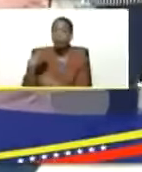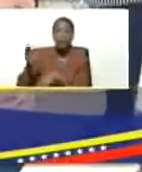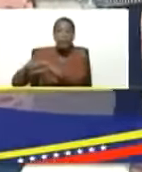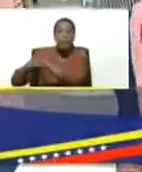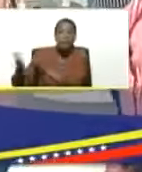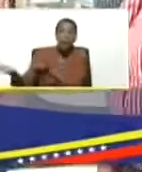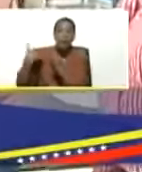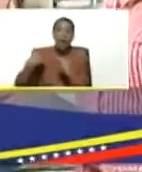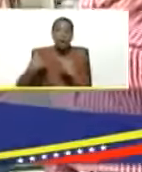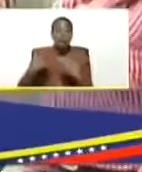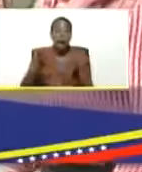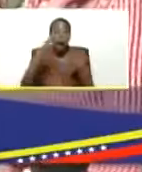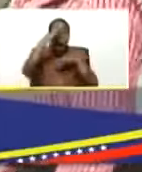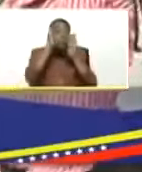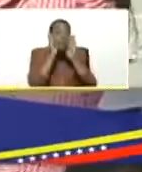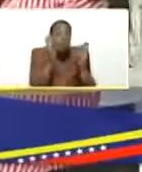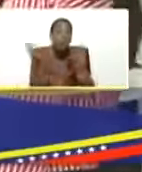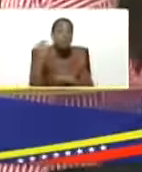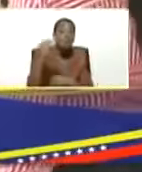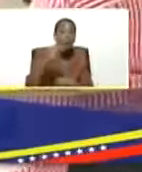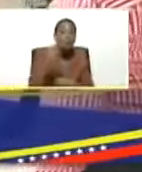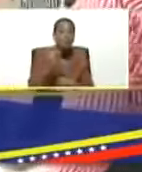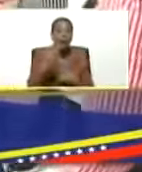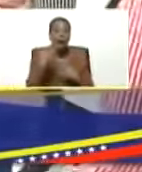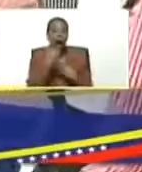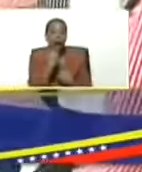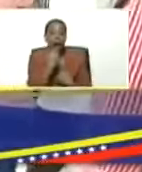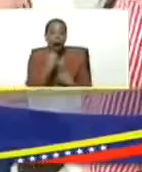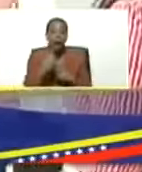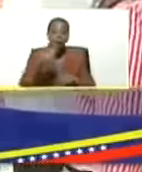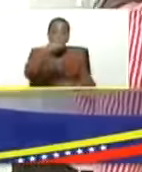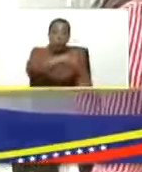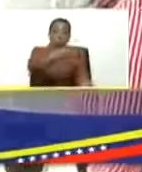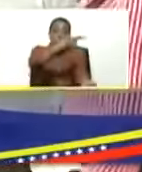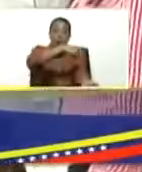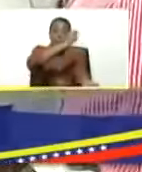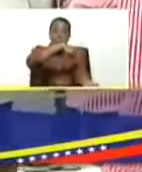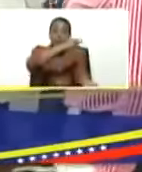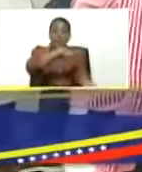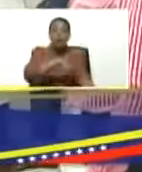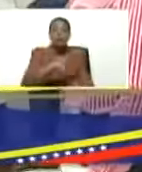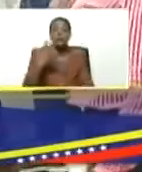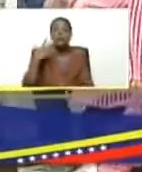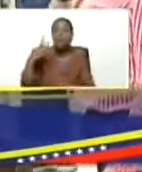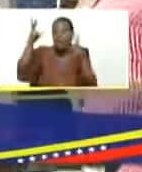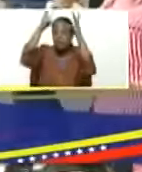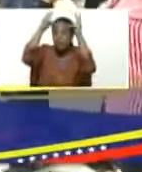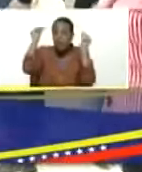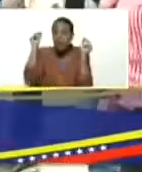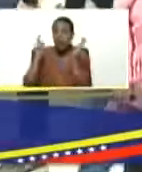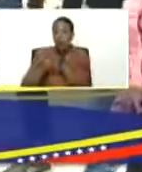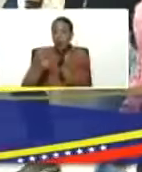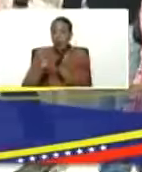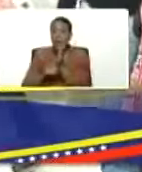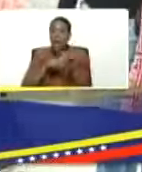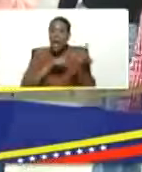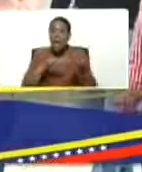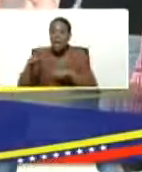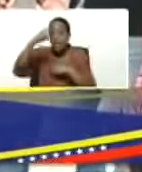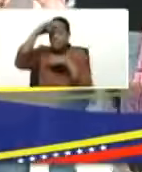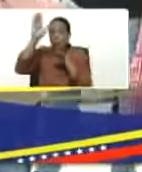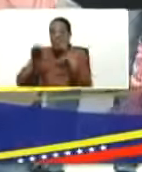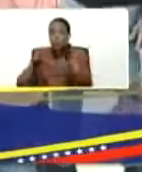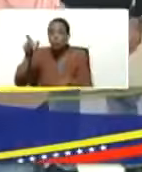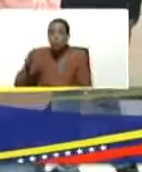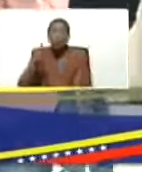el paciente requiere algo adicional de lo que está haciendo su tratamiento. Correcto. Y en el puesto de enfermería hay un botón que cuando ya está atendido el